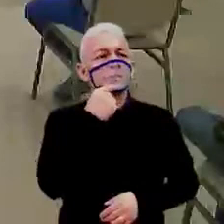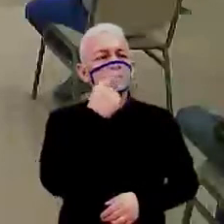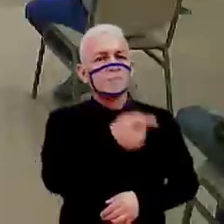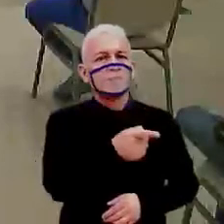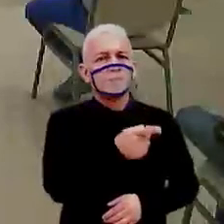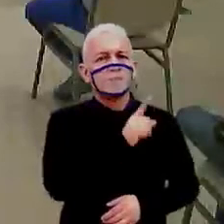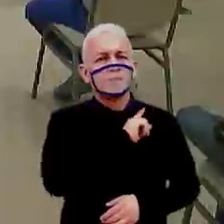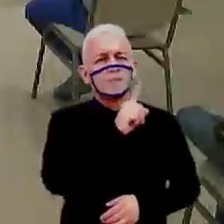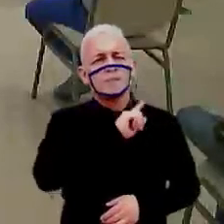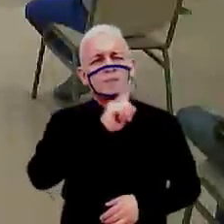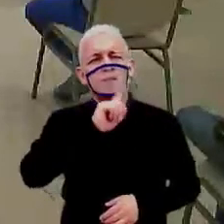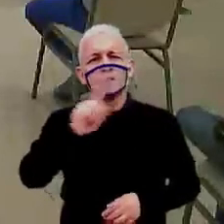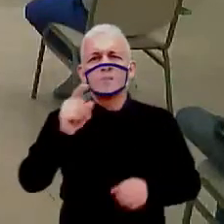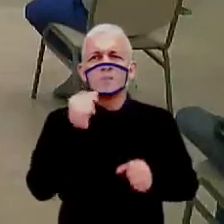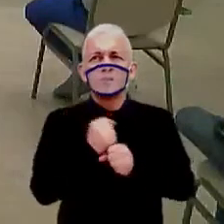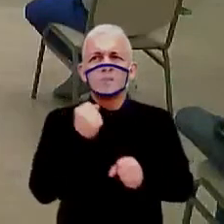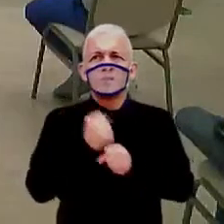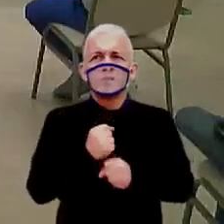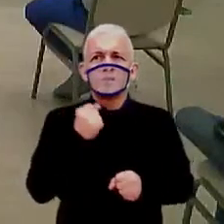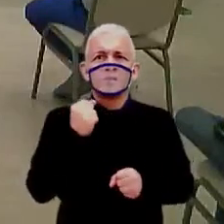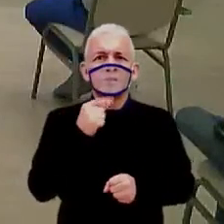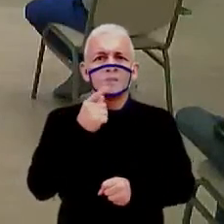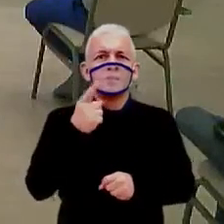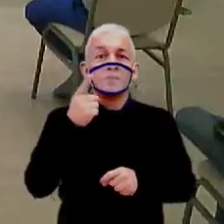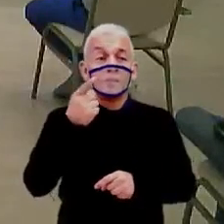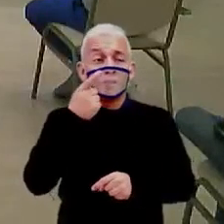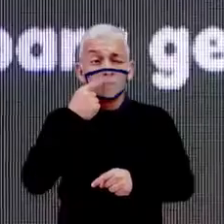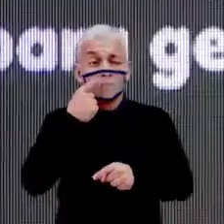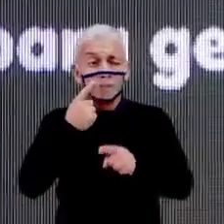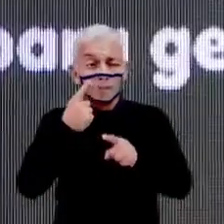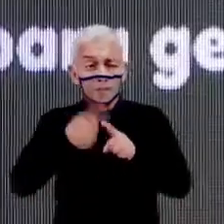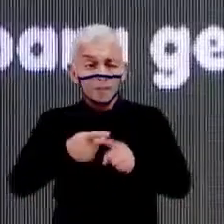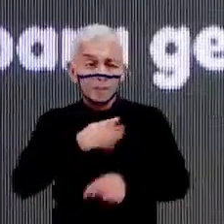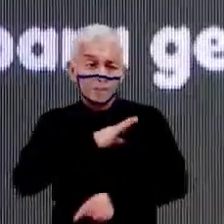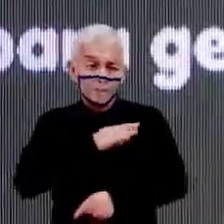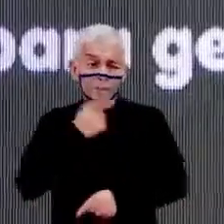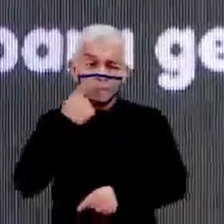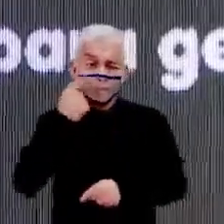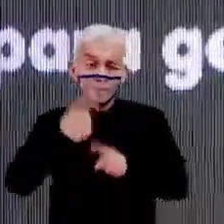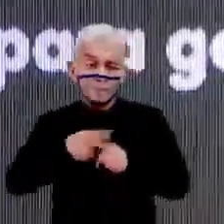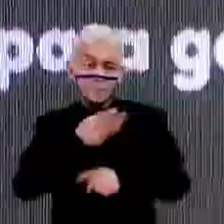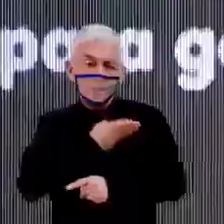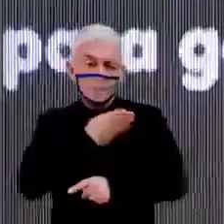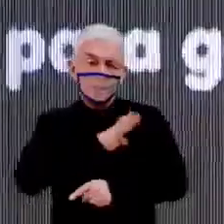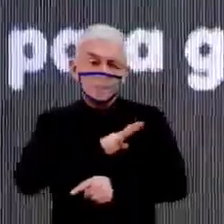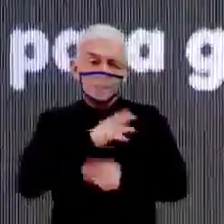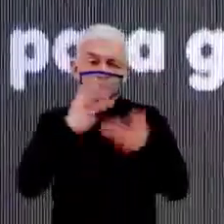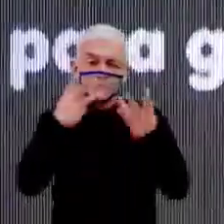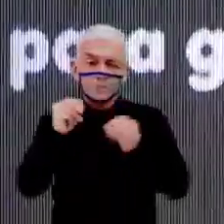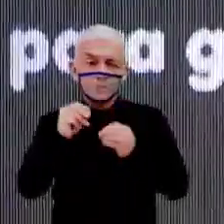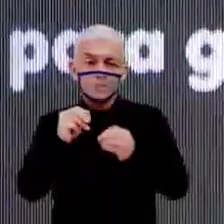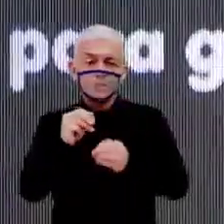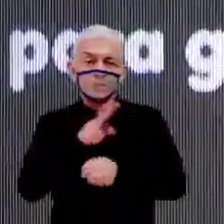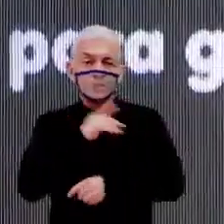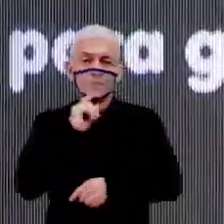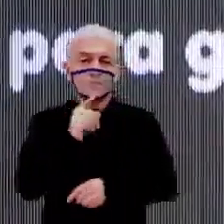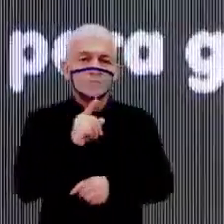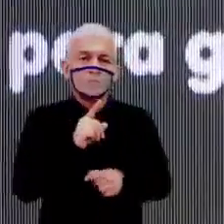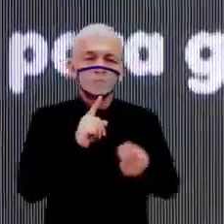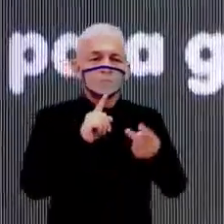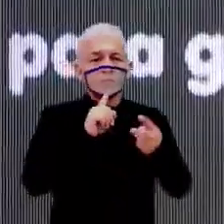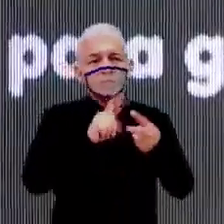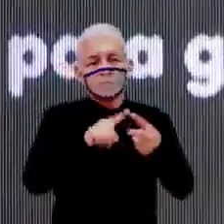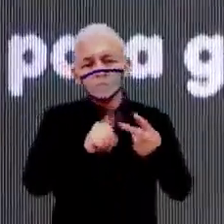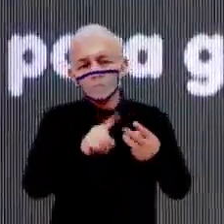que llevaba muchas décadas allá. Inclusive trabajó cuando mi papá fue alcalde en los años 80 y lo mandó a llamar. Y le hizo